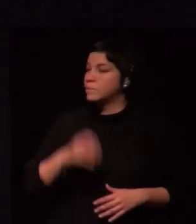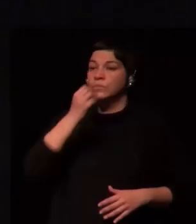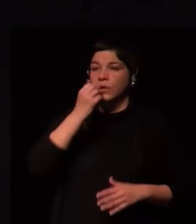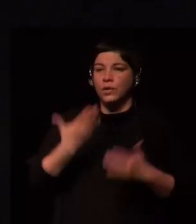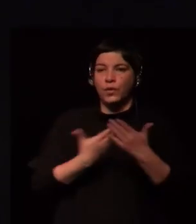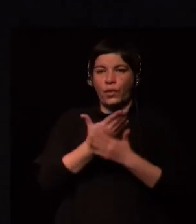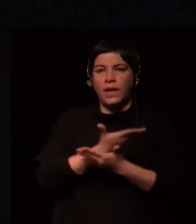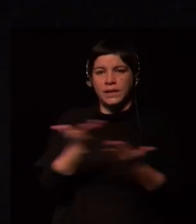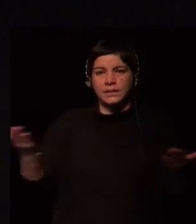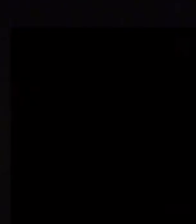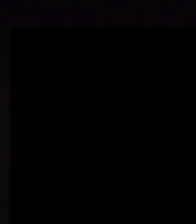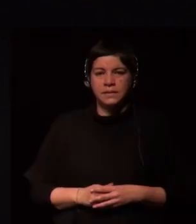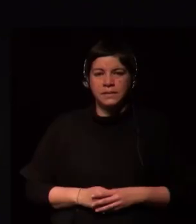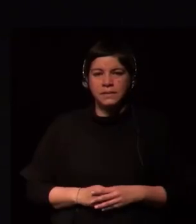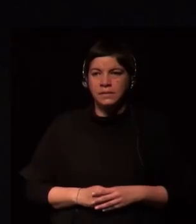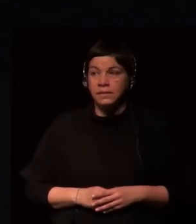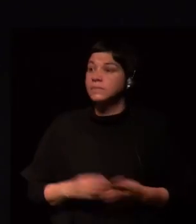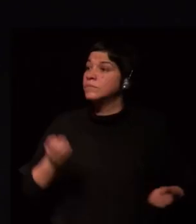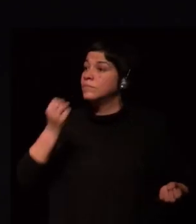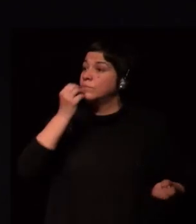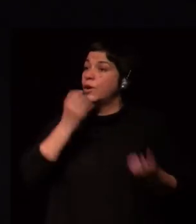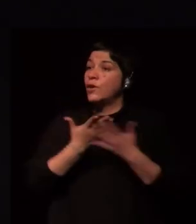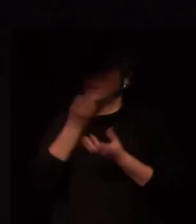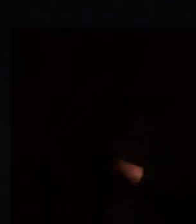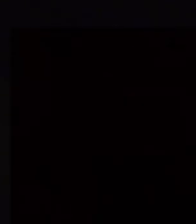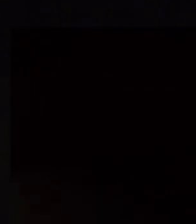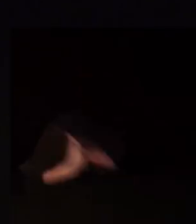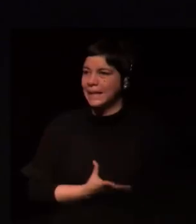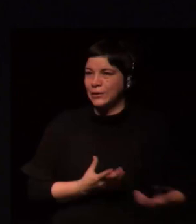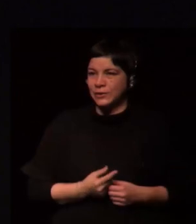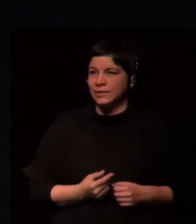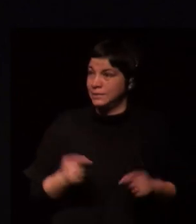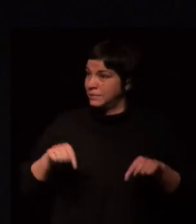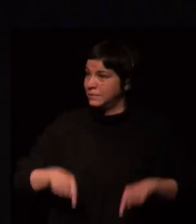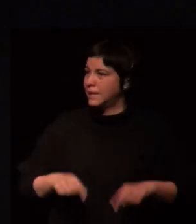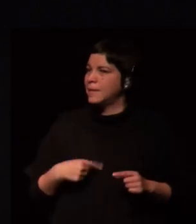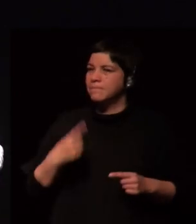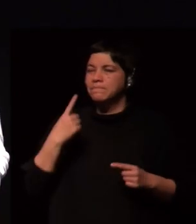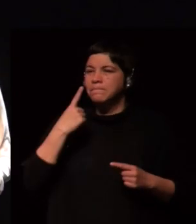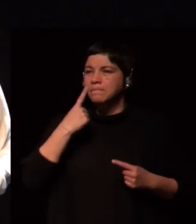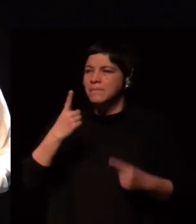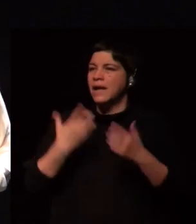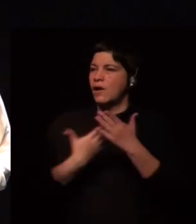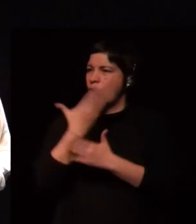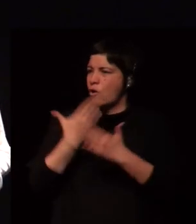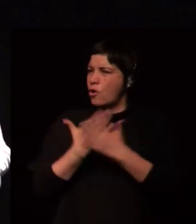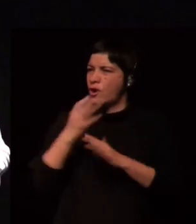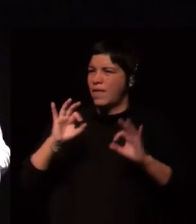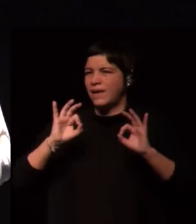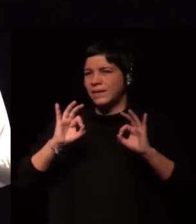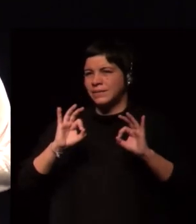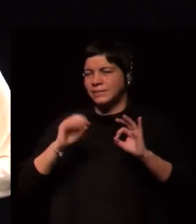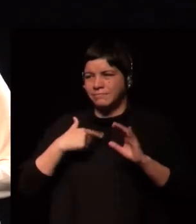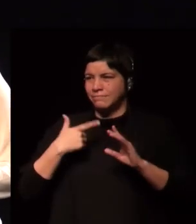Buenos días, bienvenidas y bienvenidos a esta primera jornada súper intensa de la edición de